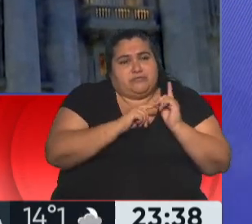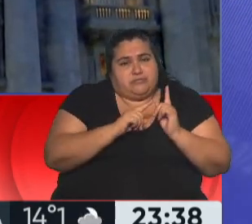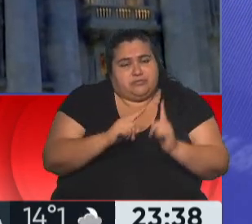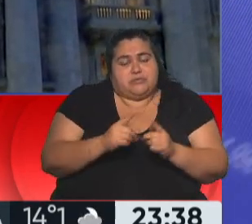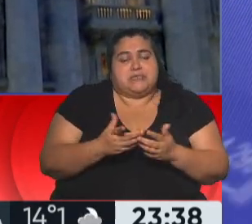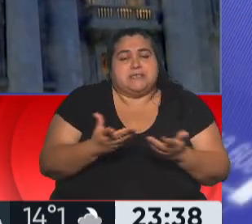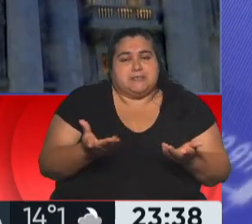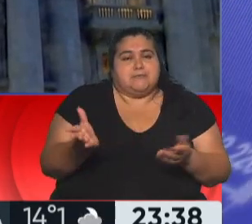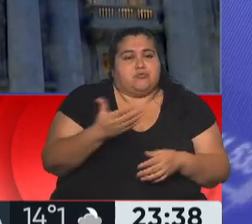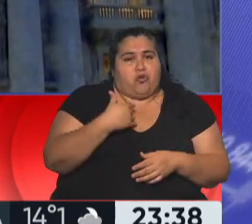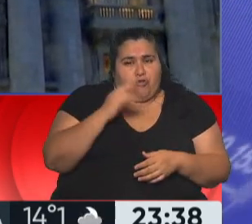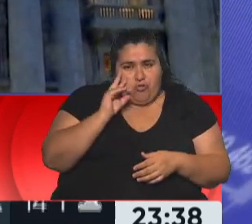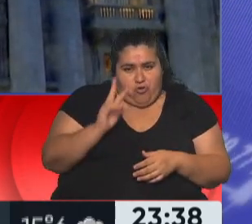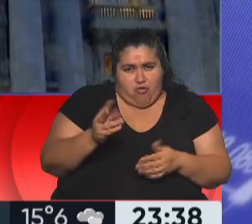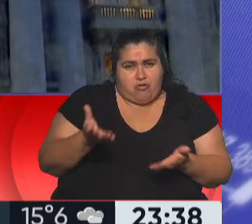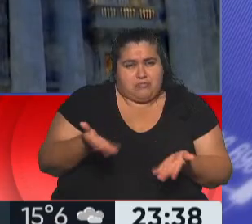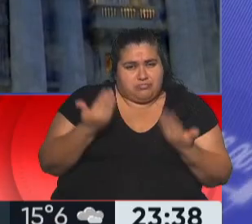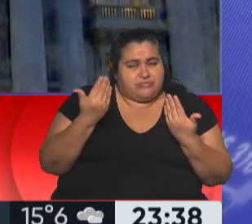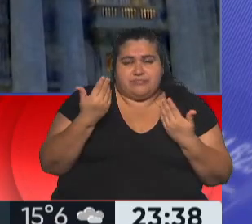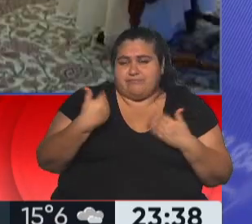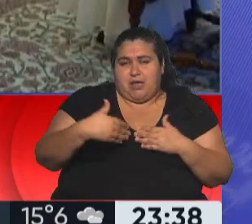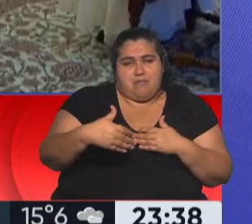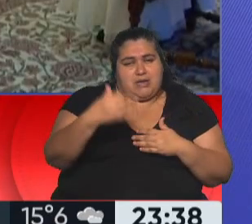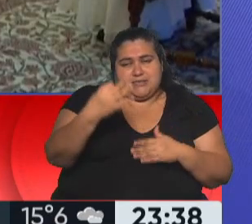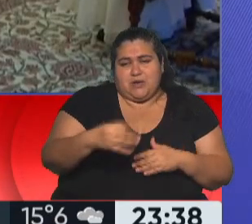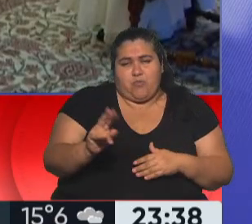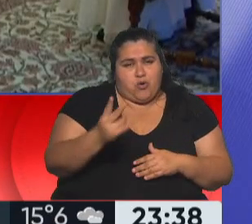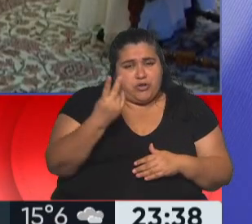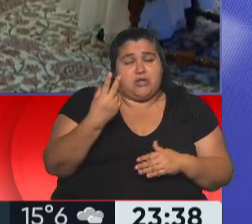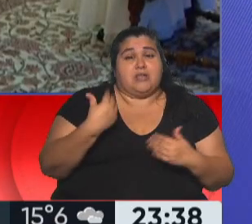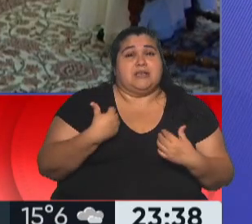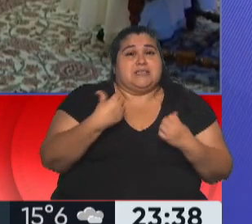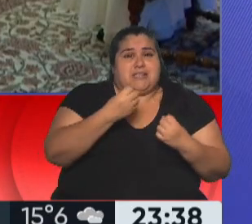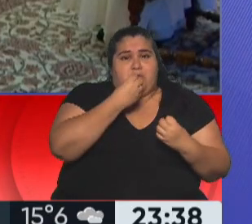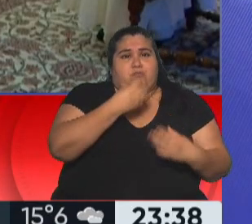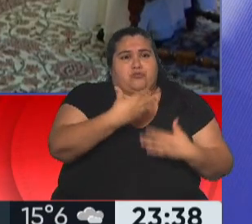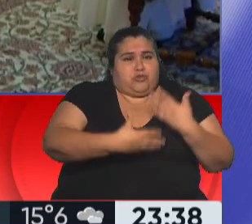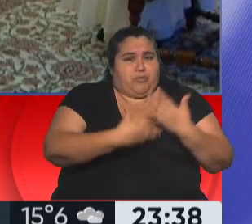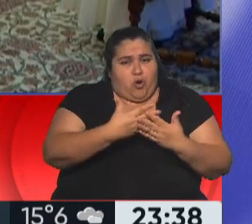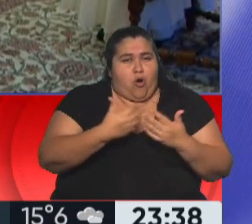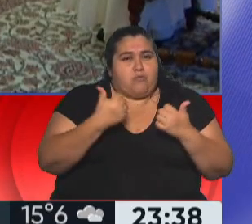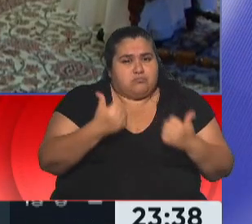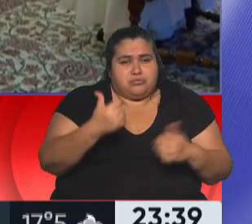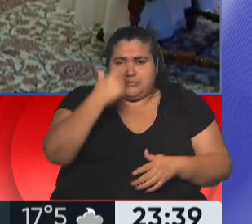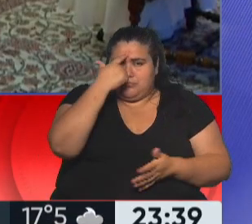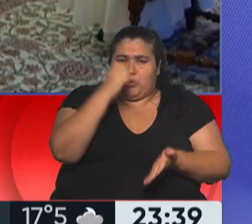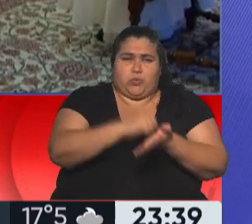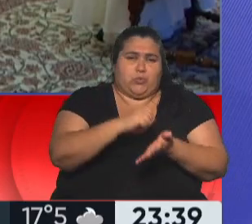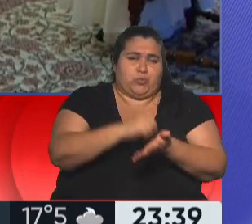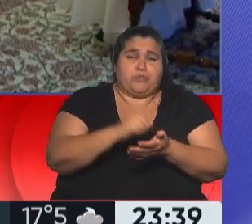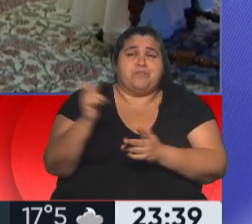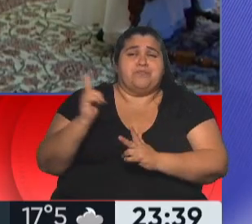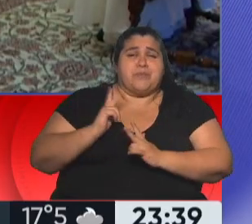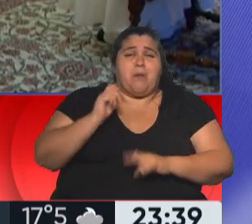donde todos decían es inminente el fallecimiento del Papa, se recupera, vuelve, y bueno, cabeza dura, como me decía una